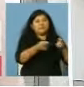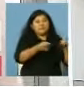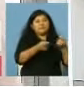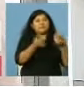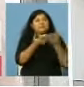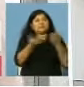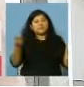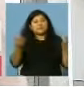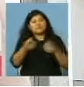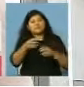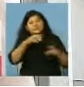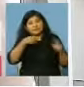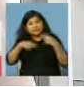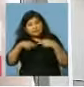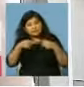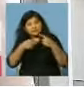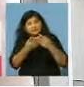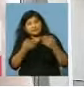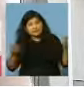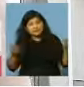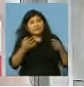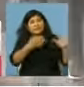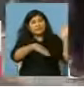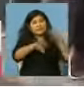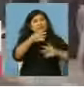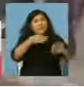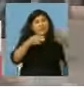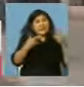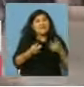en tratativa, bueno, en charlas.